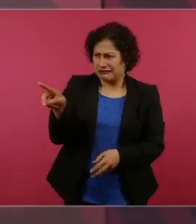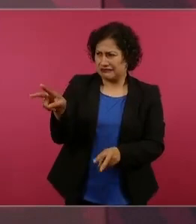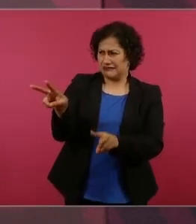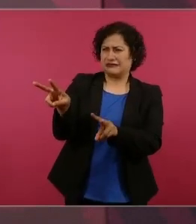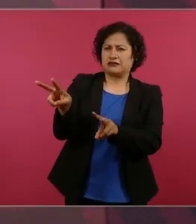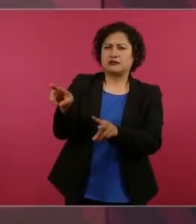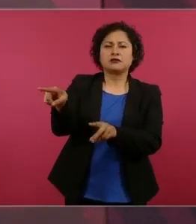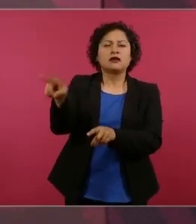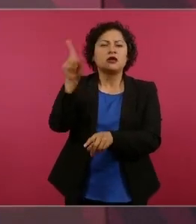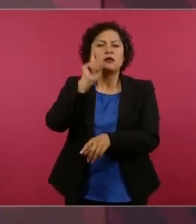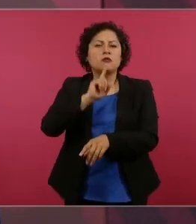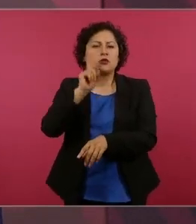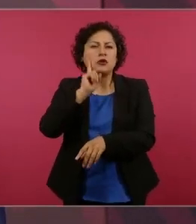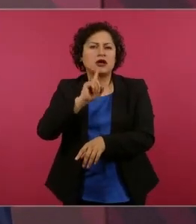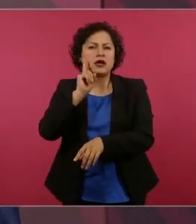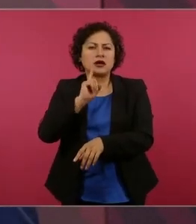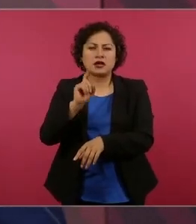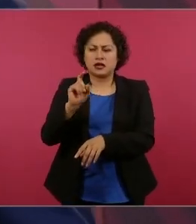Uriztegui,